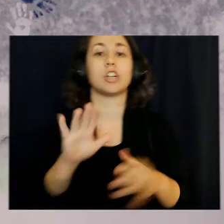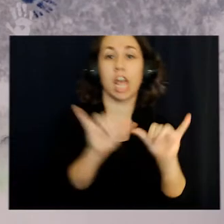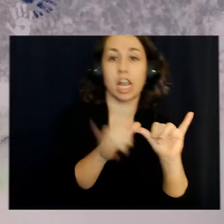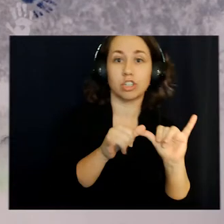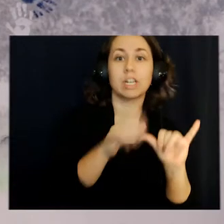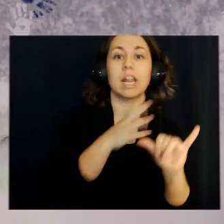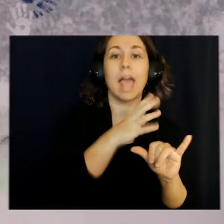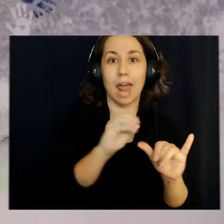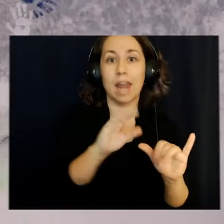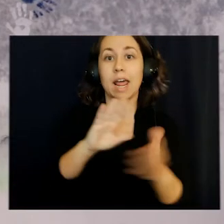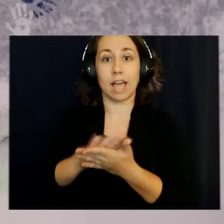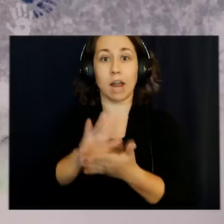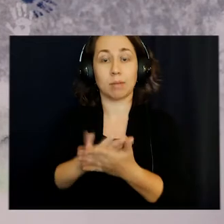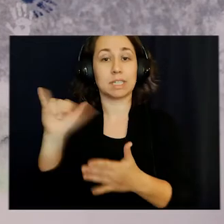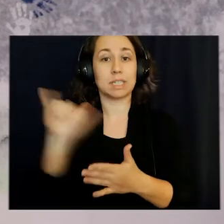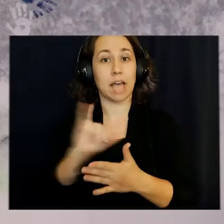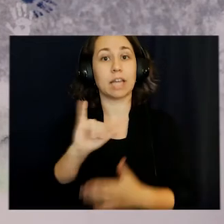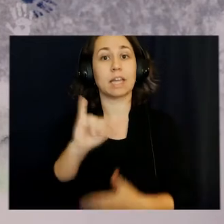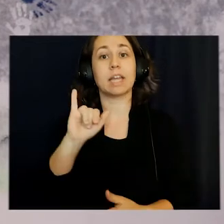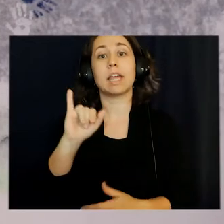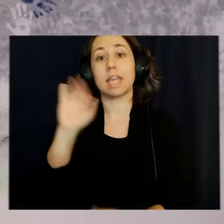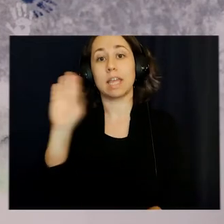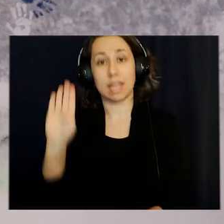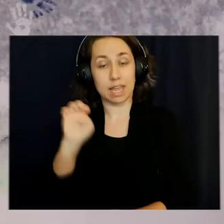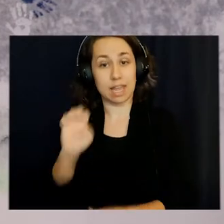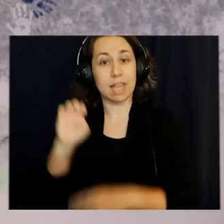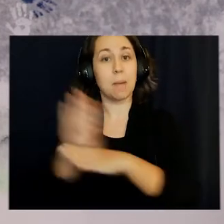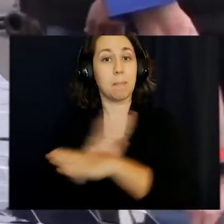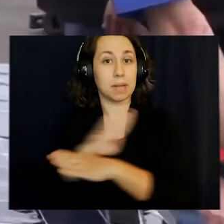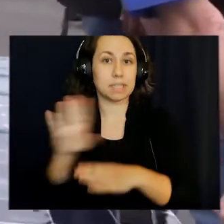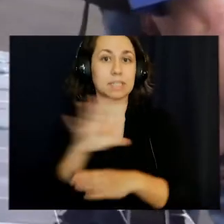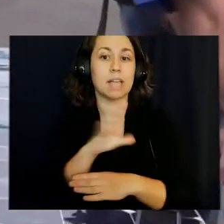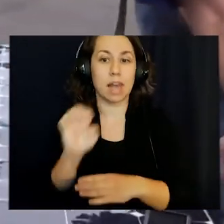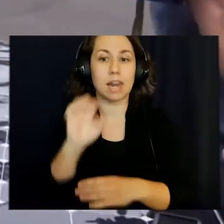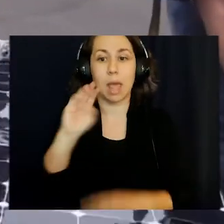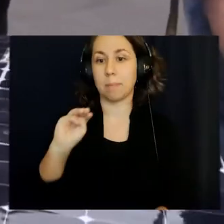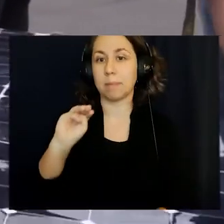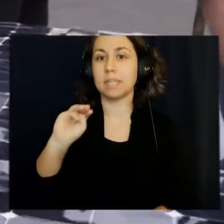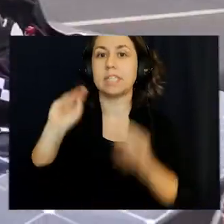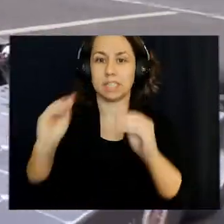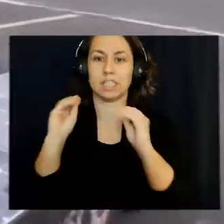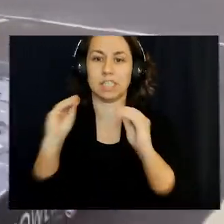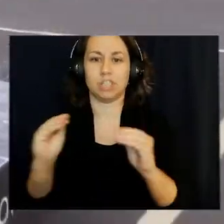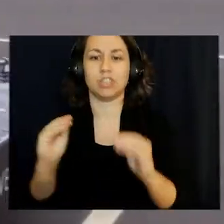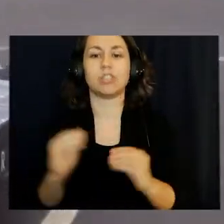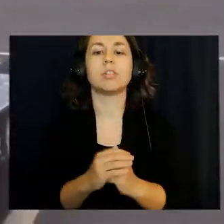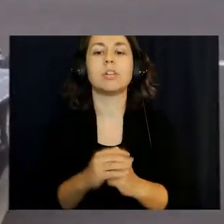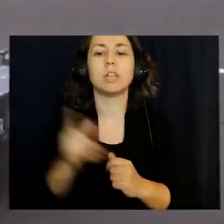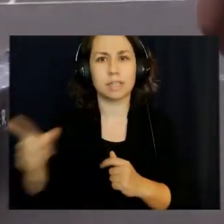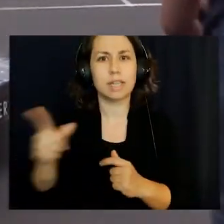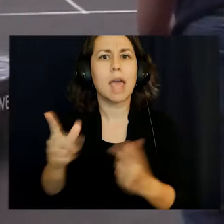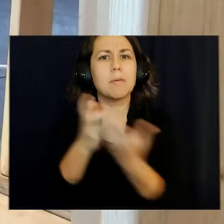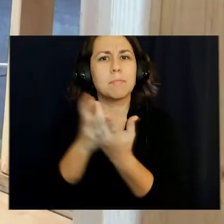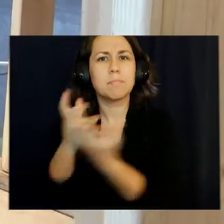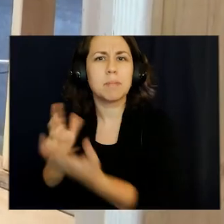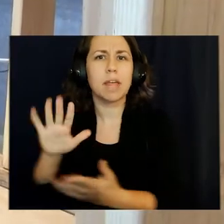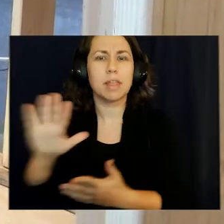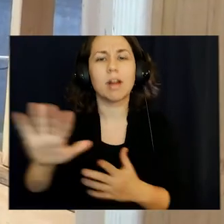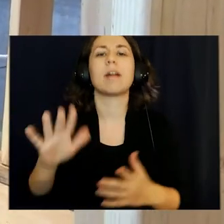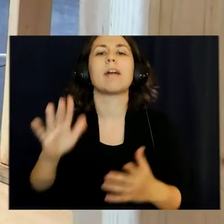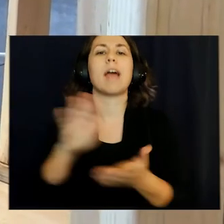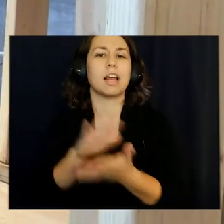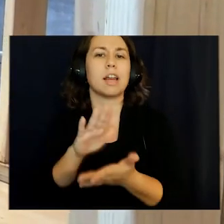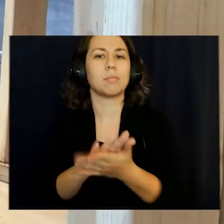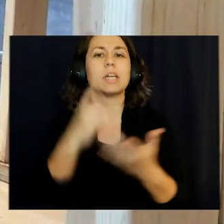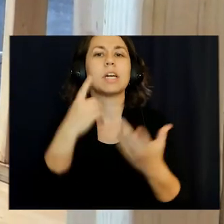eBusiness y Teach. Nuestros alumnos han triunfado en el aprendizaje y sus metas académicas y de logros. Quiero aprovechar